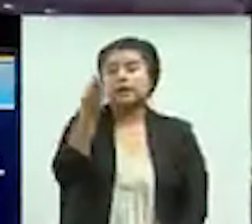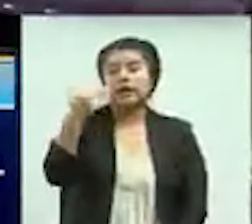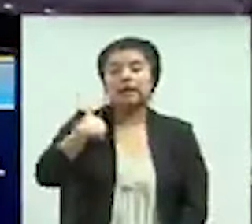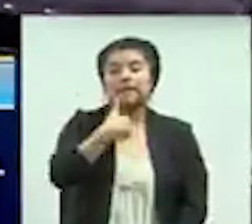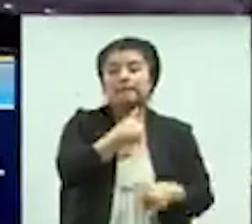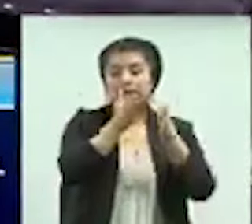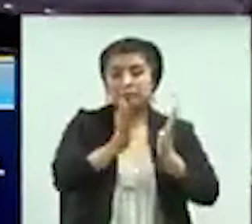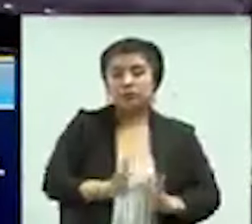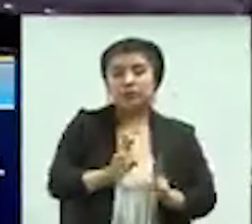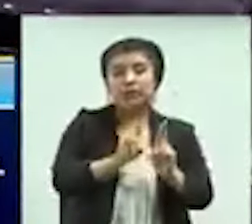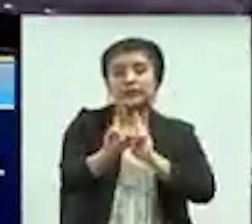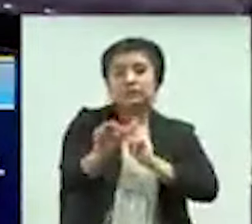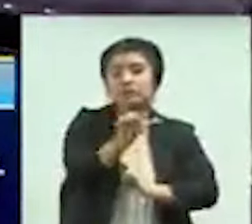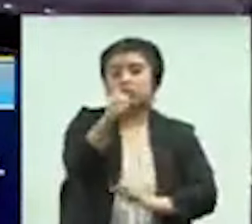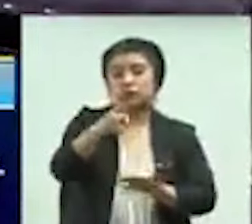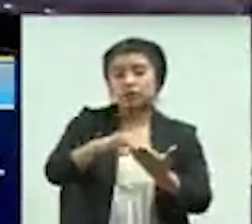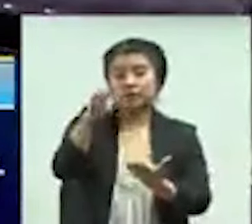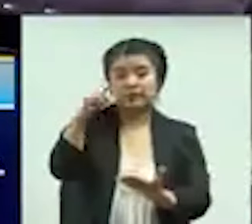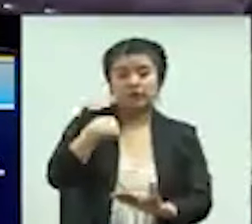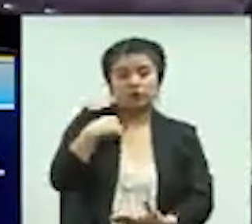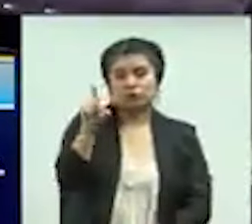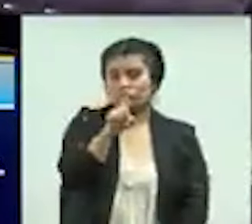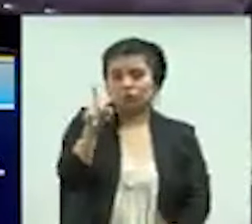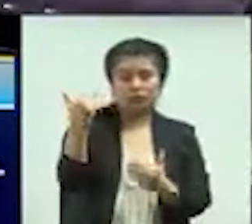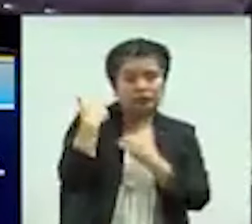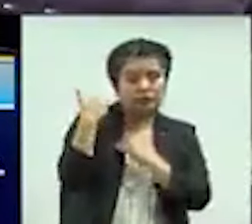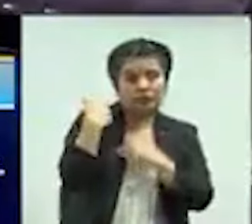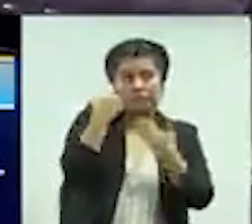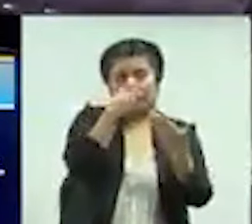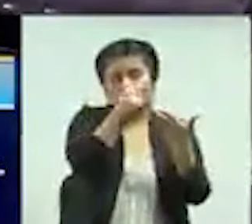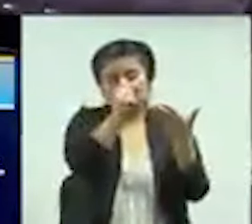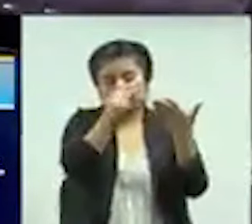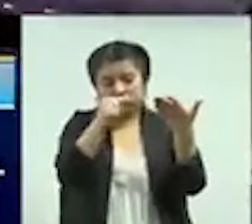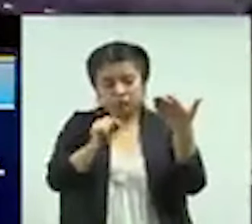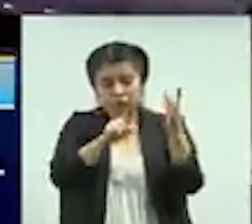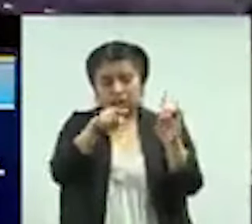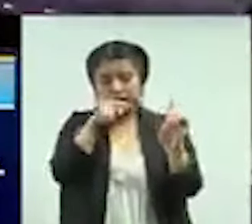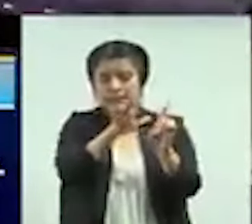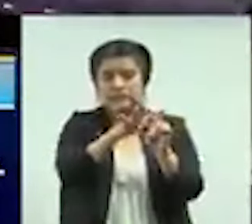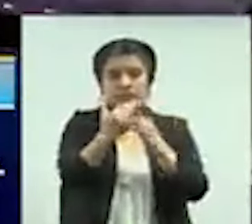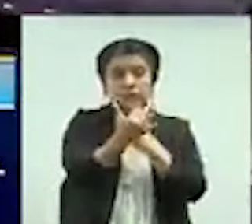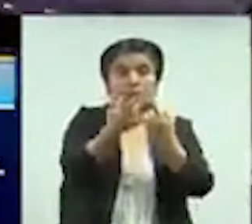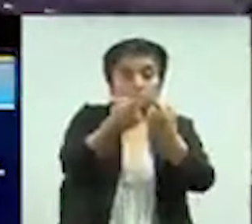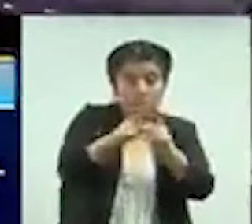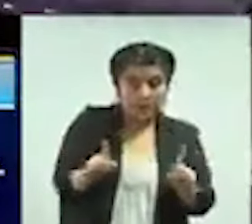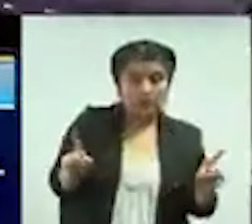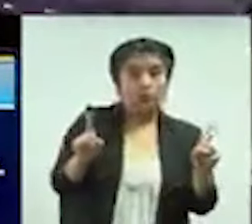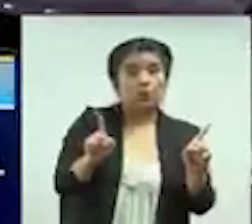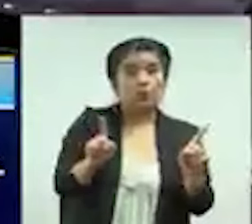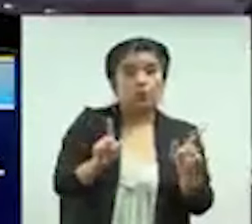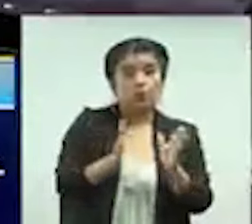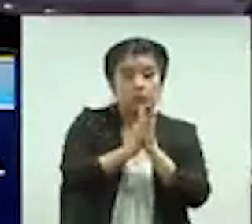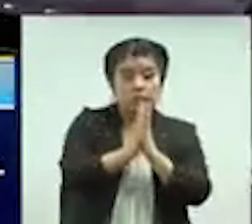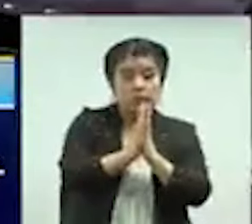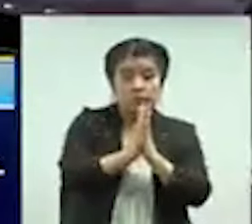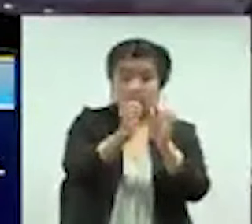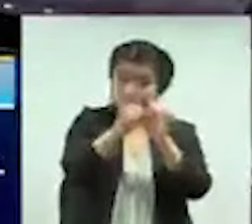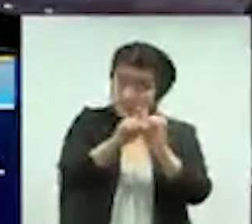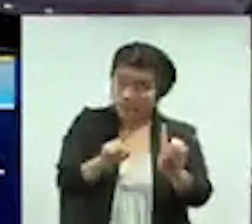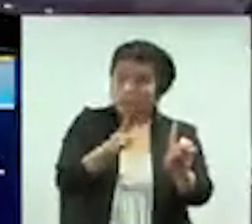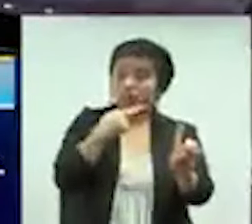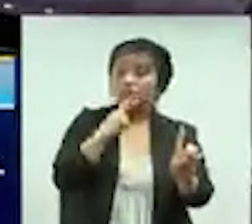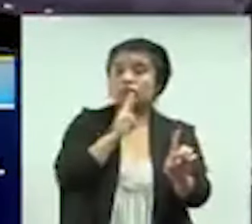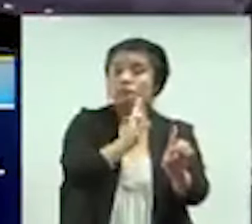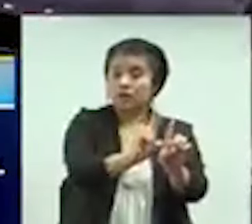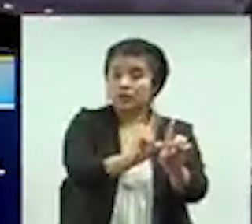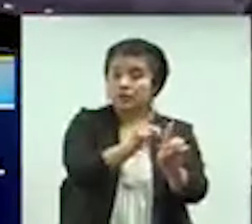de Relaciones Exteriores no me compete calificar esta situación. Sin embargo, por favor, aquí viene la respuesta